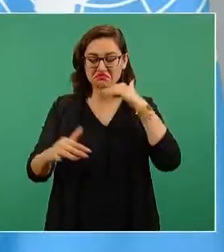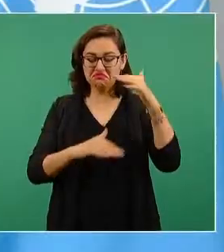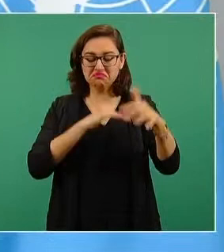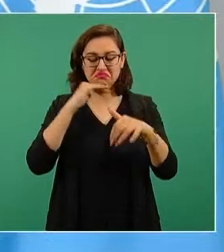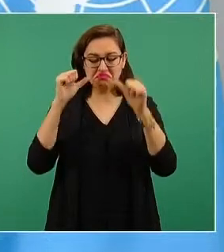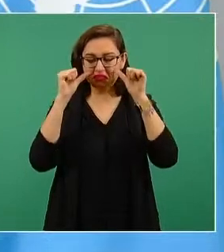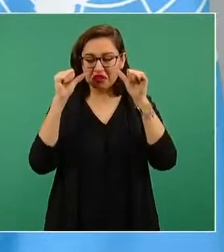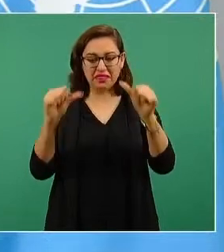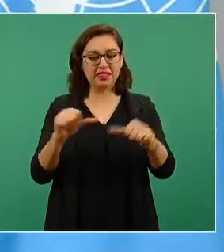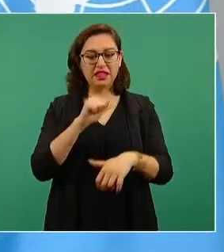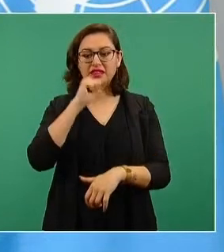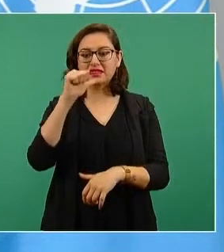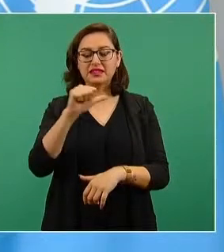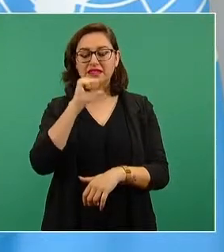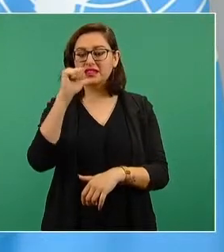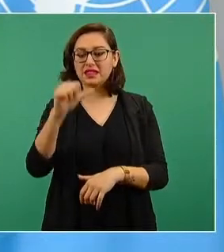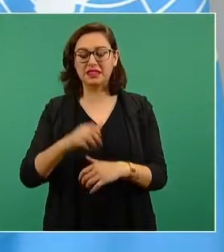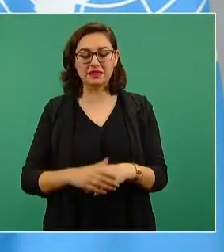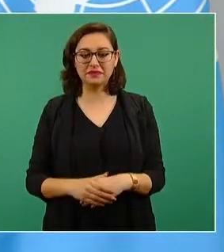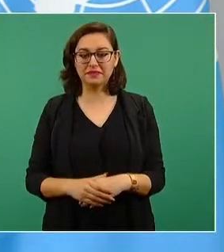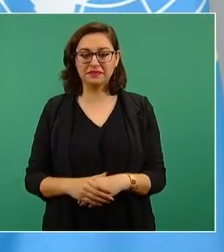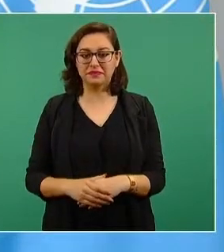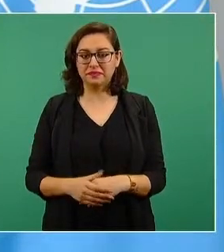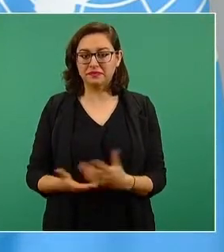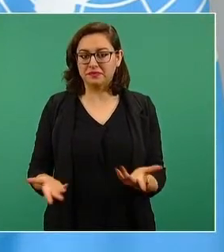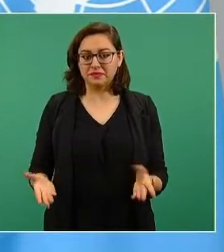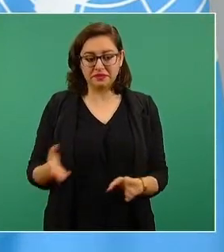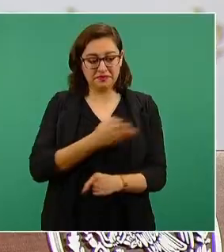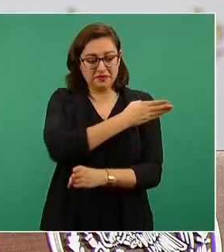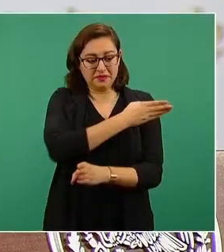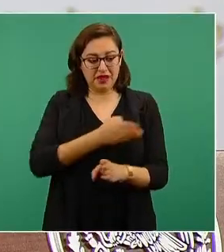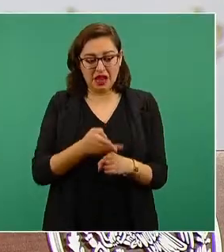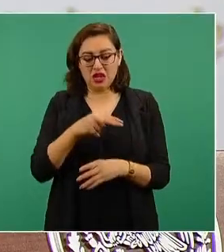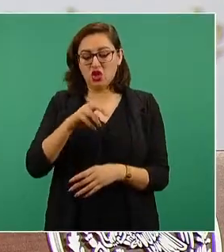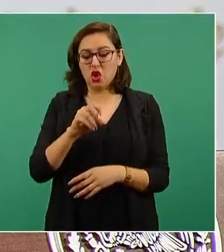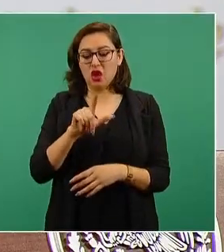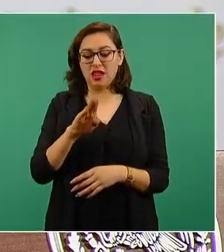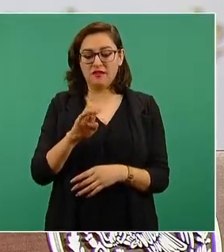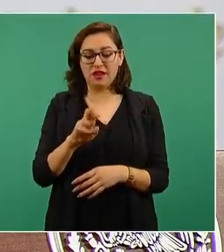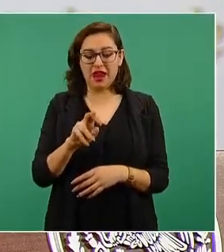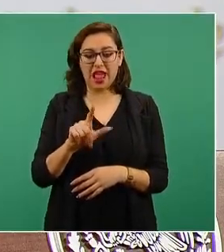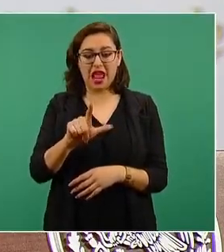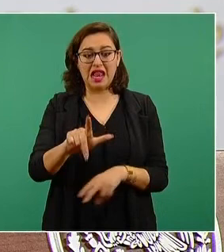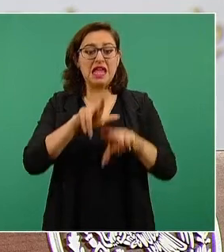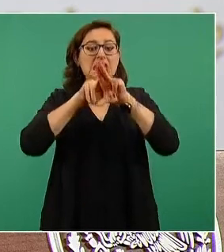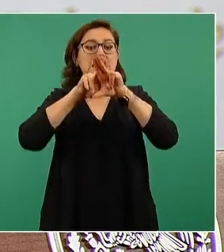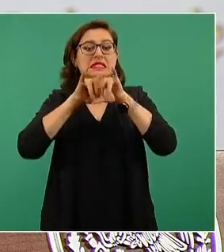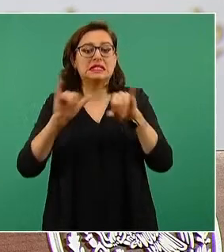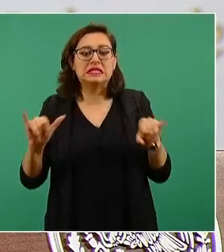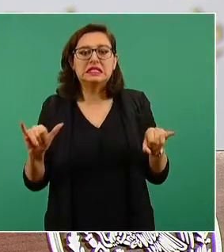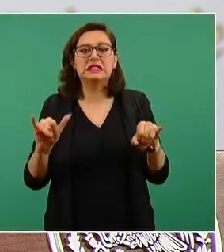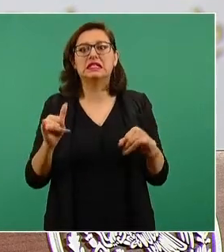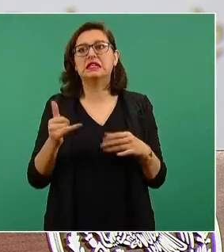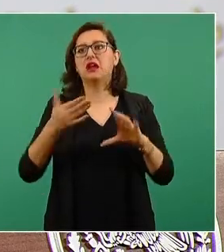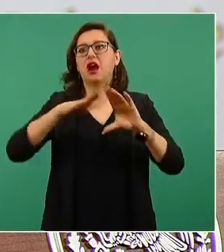En el periodo neoliberal, ni siquiera en los discursos, ni por demagogia,